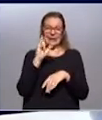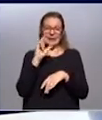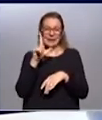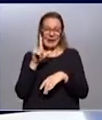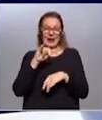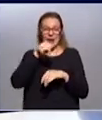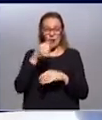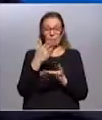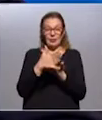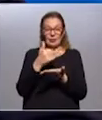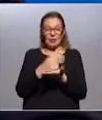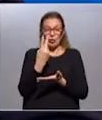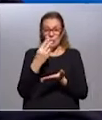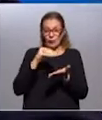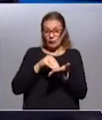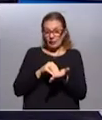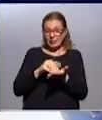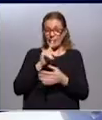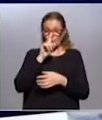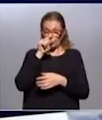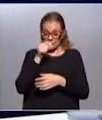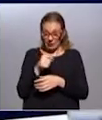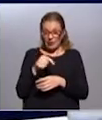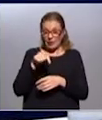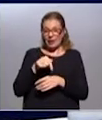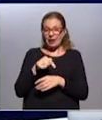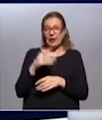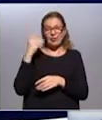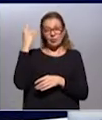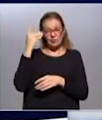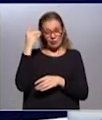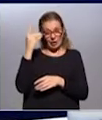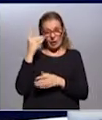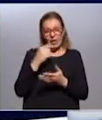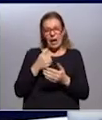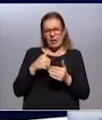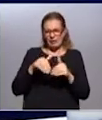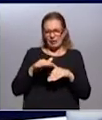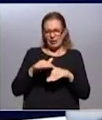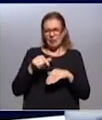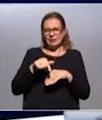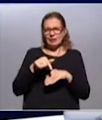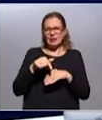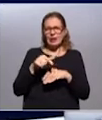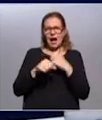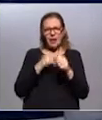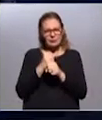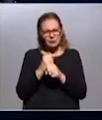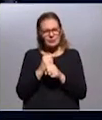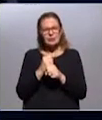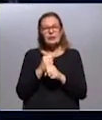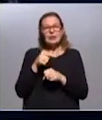junta departamental en dos oportunidades que hemos tenido un diputado hasta bueno hasta este periodo y